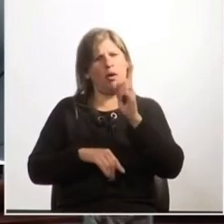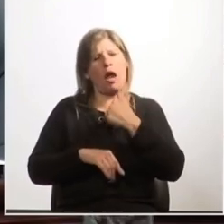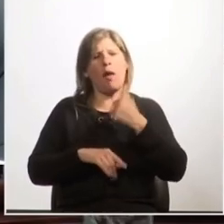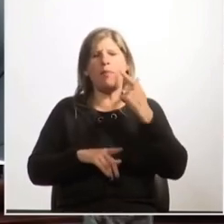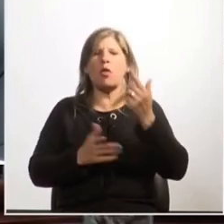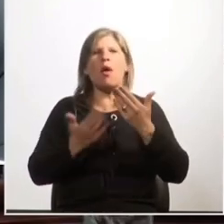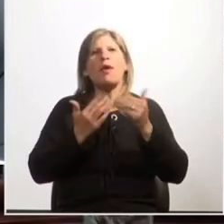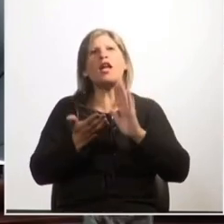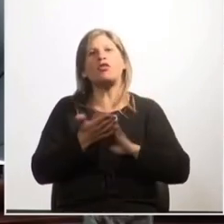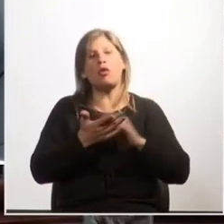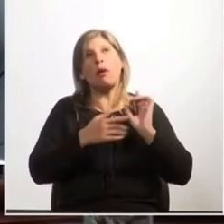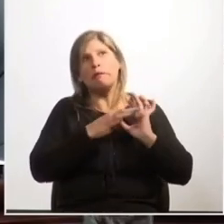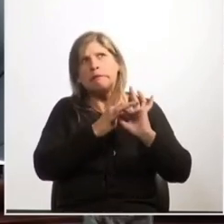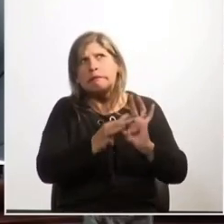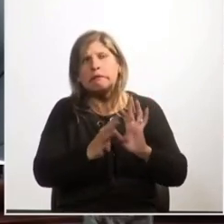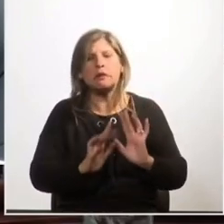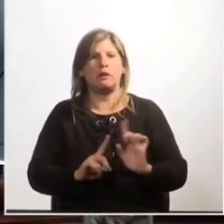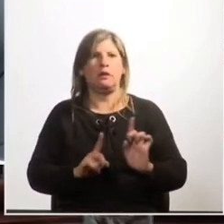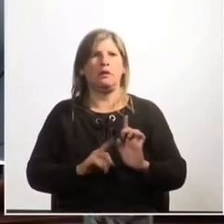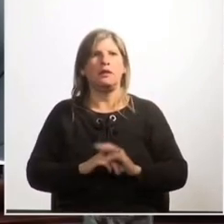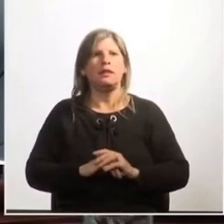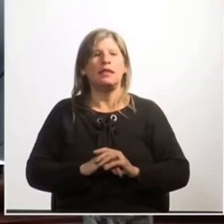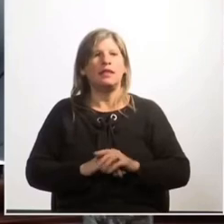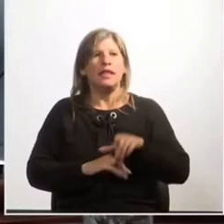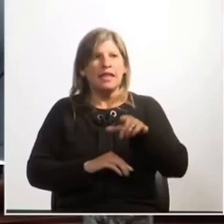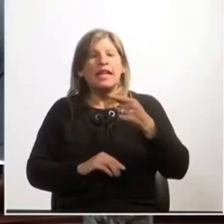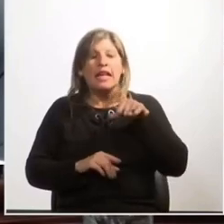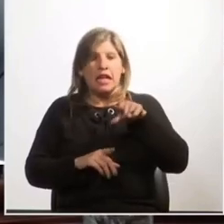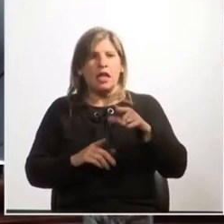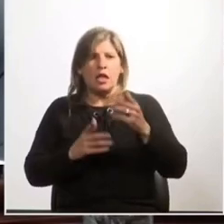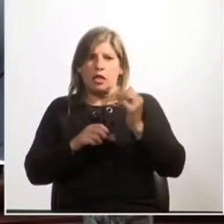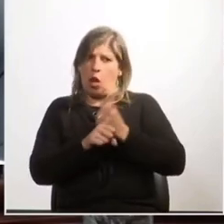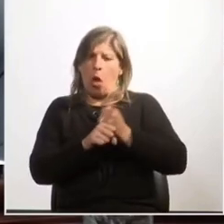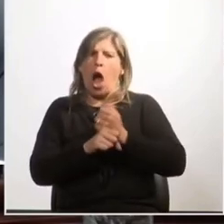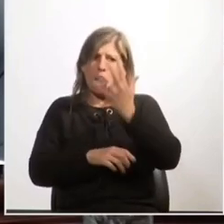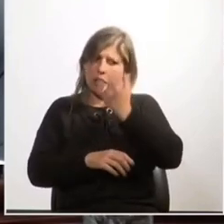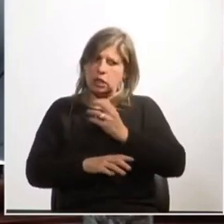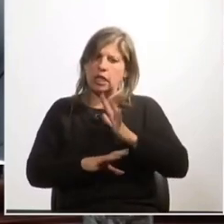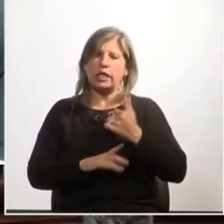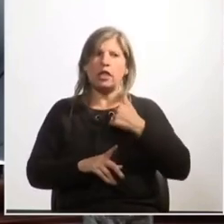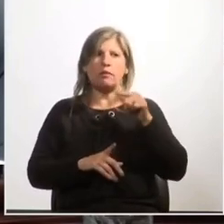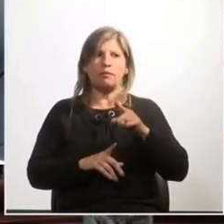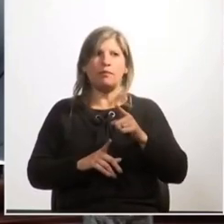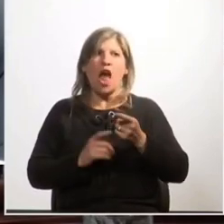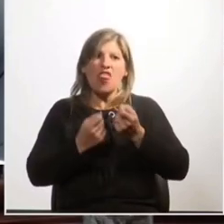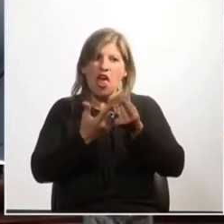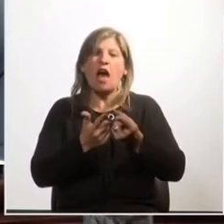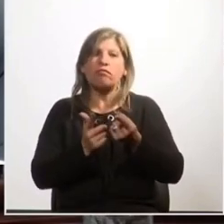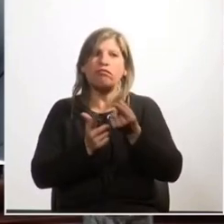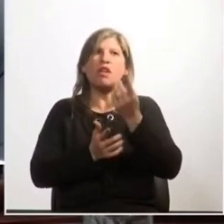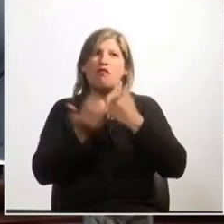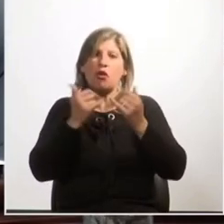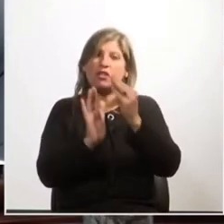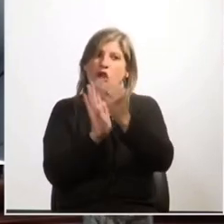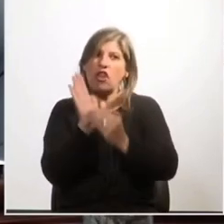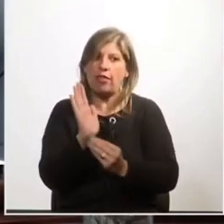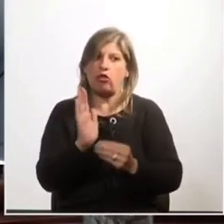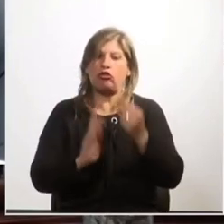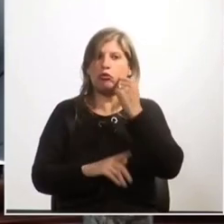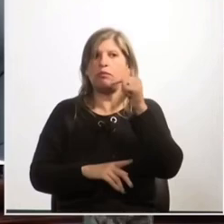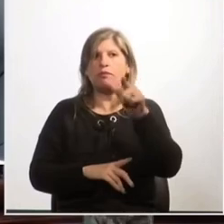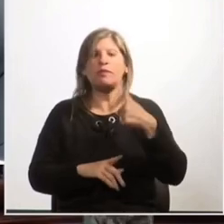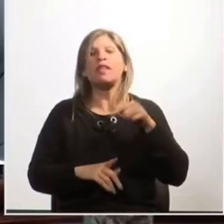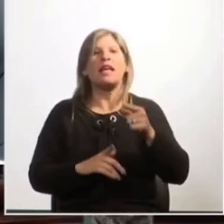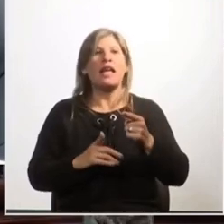tendencias. El observatorio, que trabaja muy seriamente, entrega datos. Las autoridades